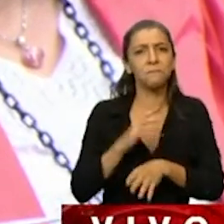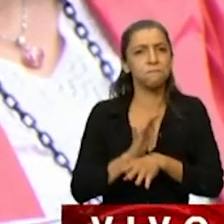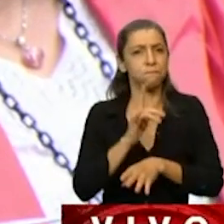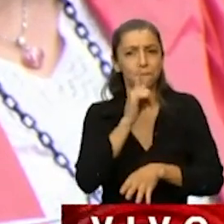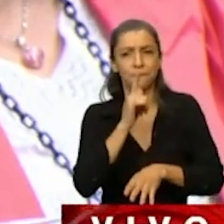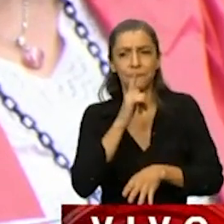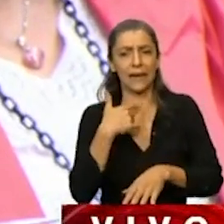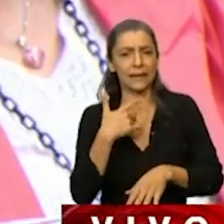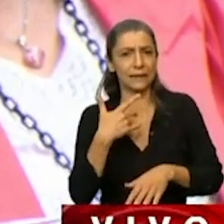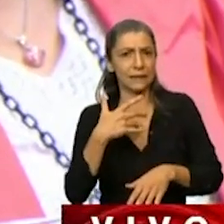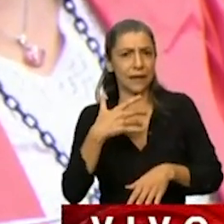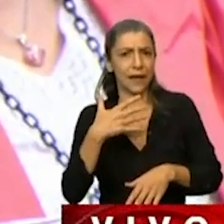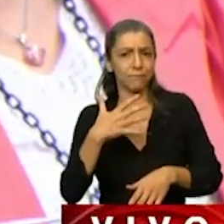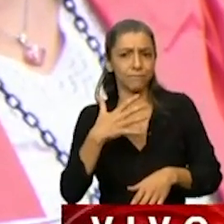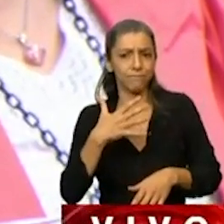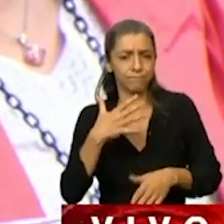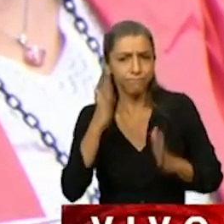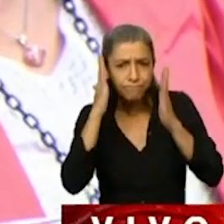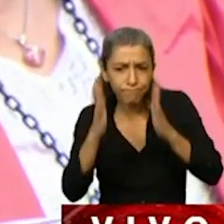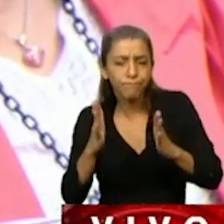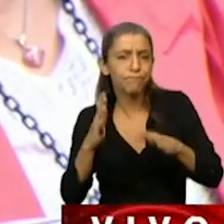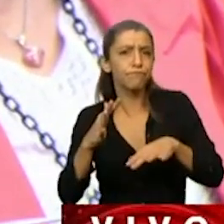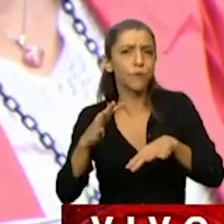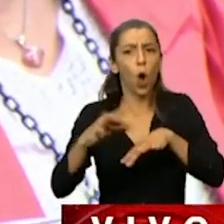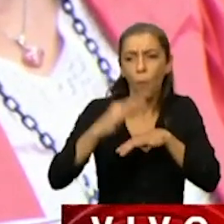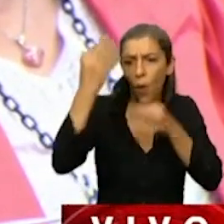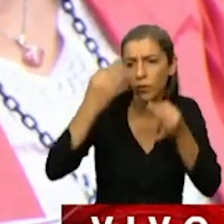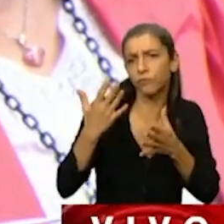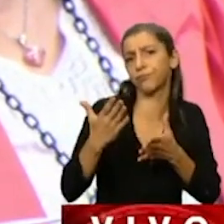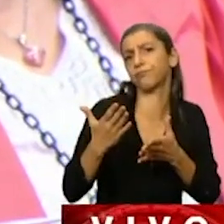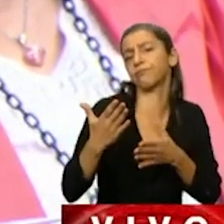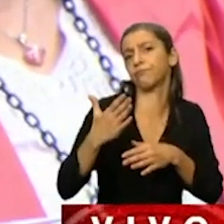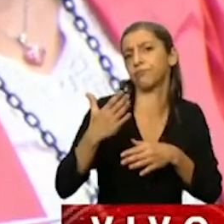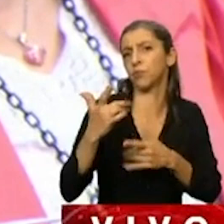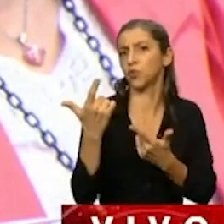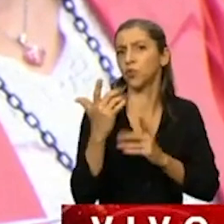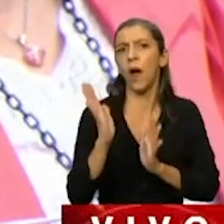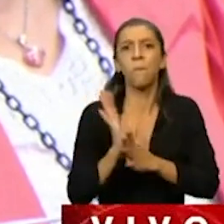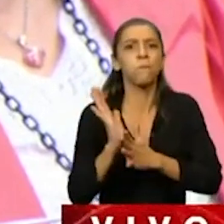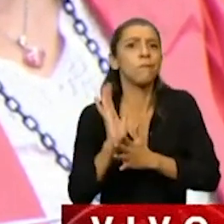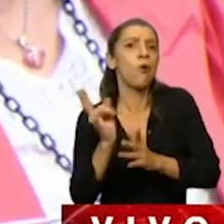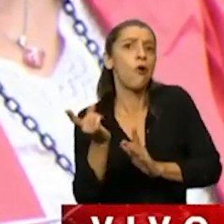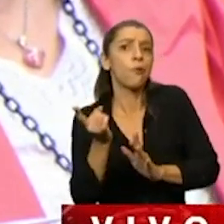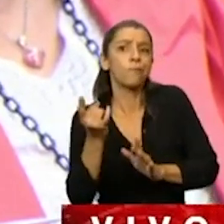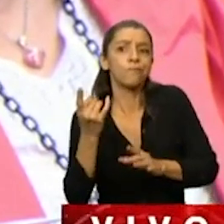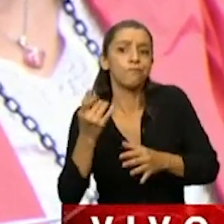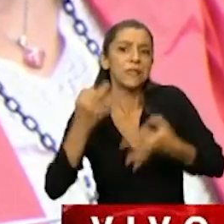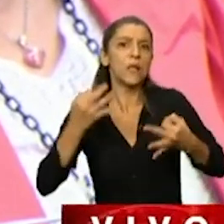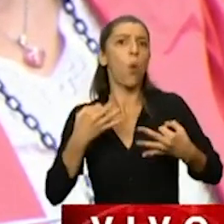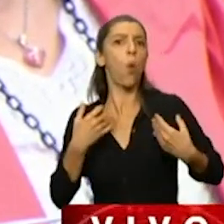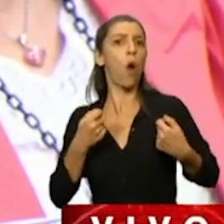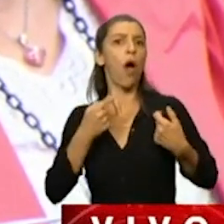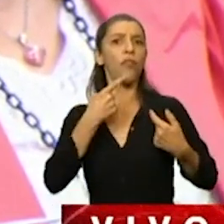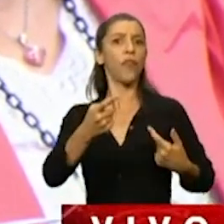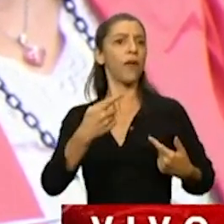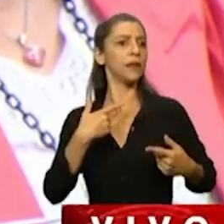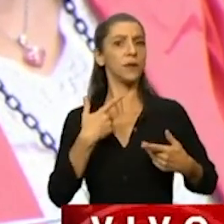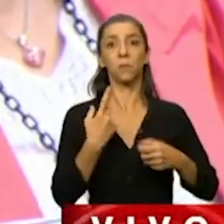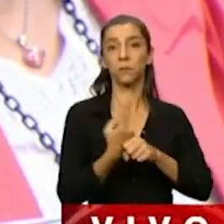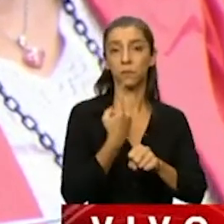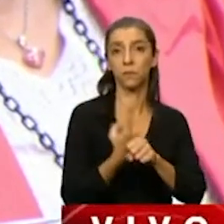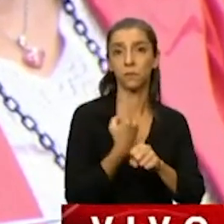al Congreso, la falta de compromiso para asegurarle al Congreso que